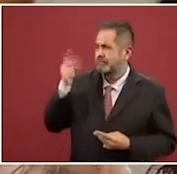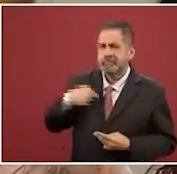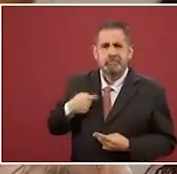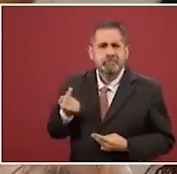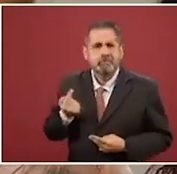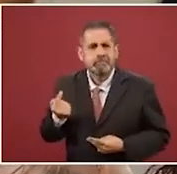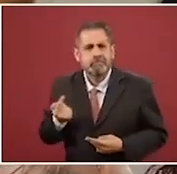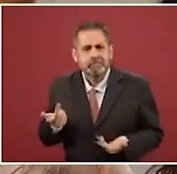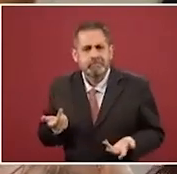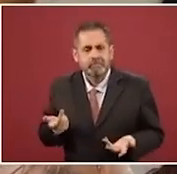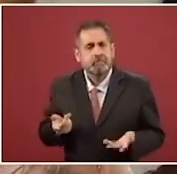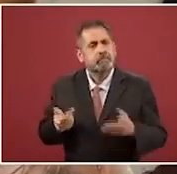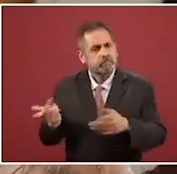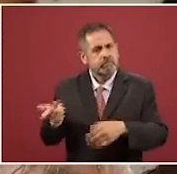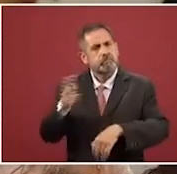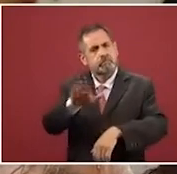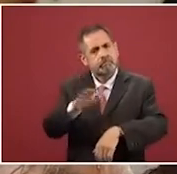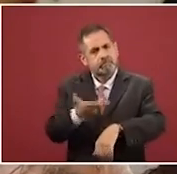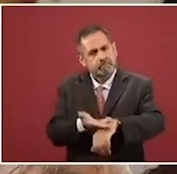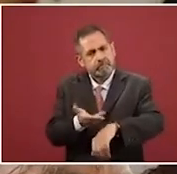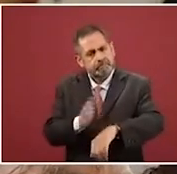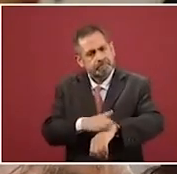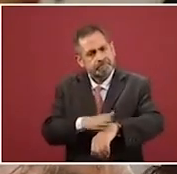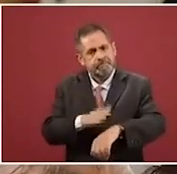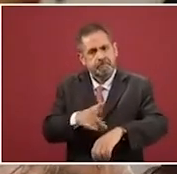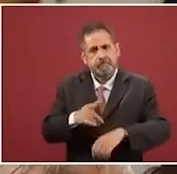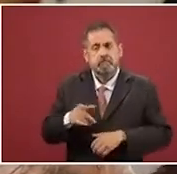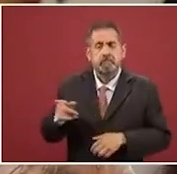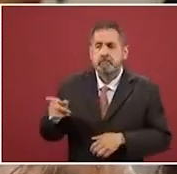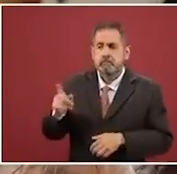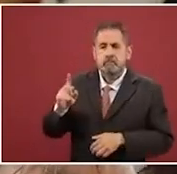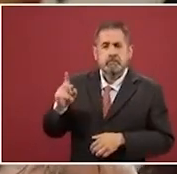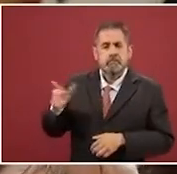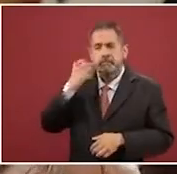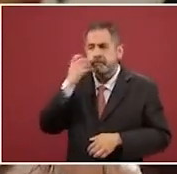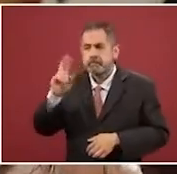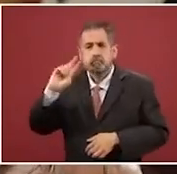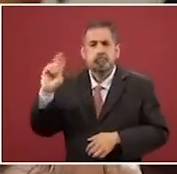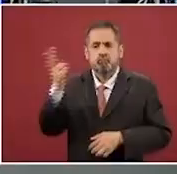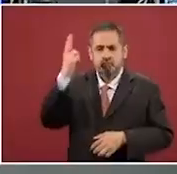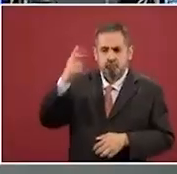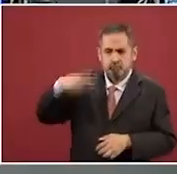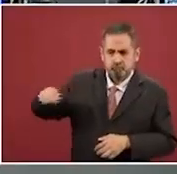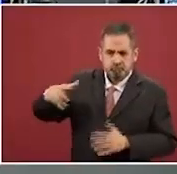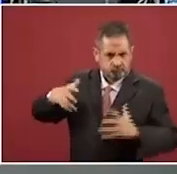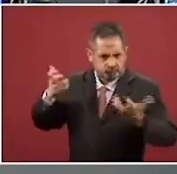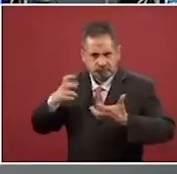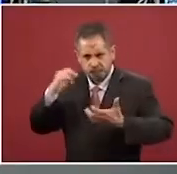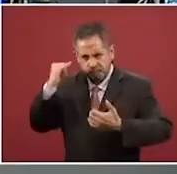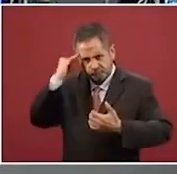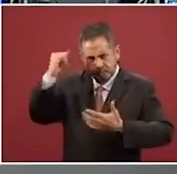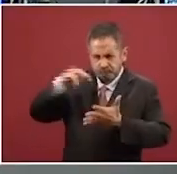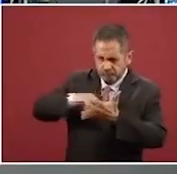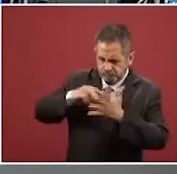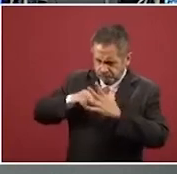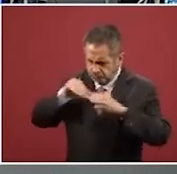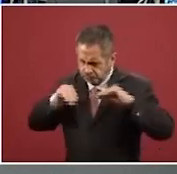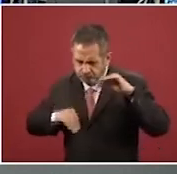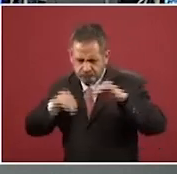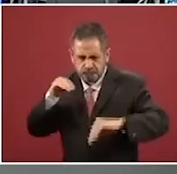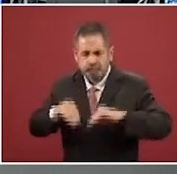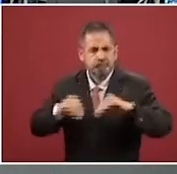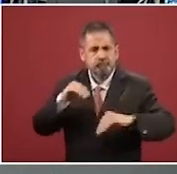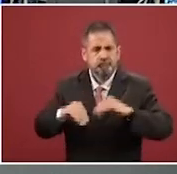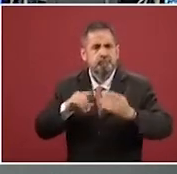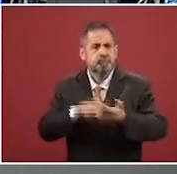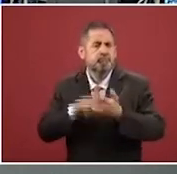la petición, lo que planteamos, que a las universidades nos dieran la oportunidad de hacer la ingeniería, o ya mínimo, nos